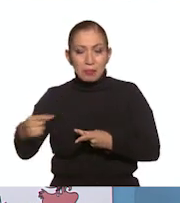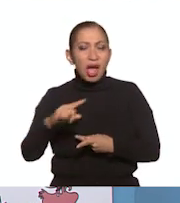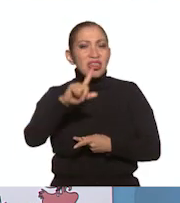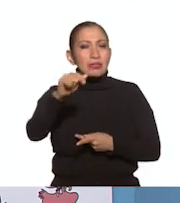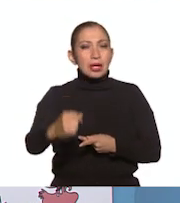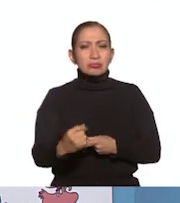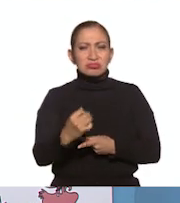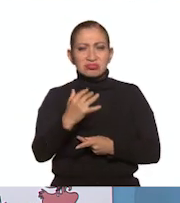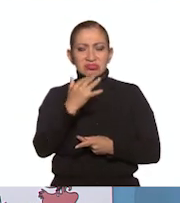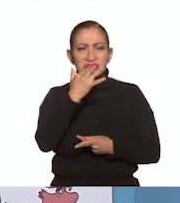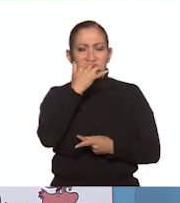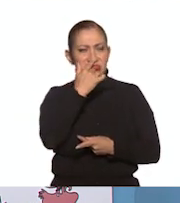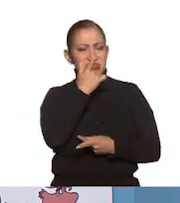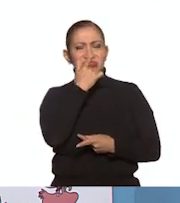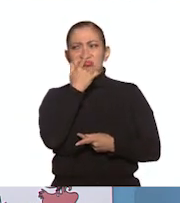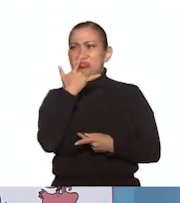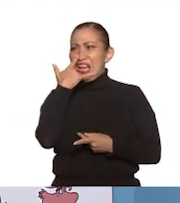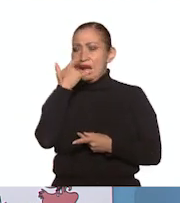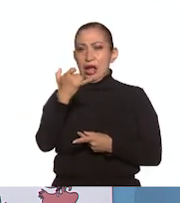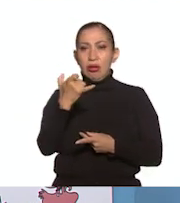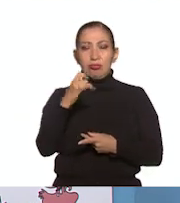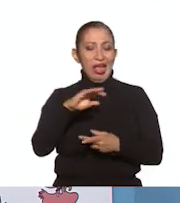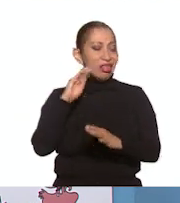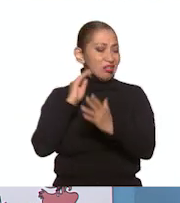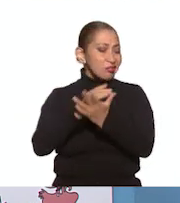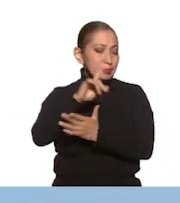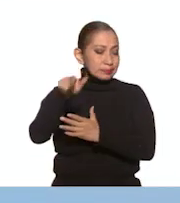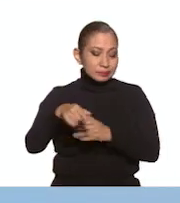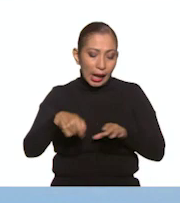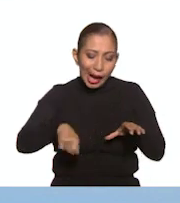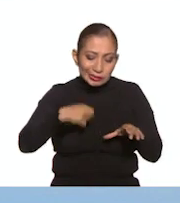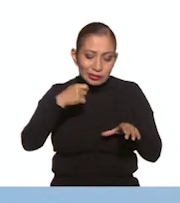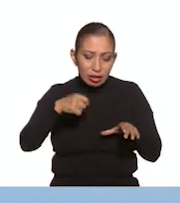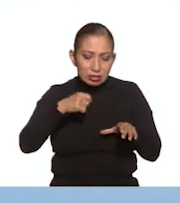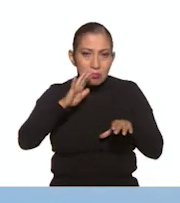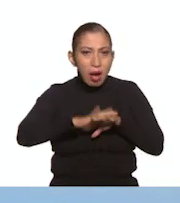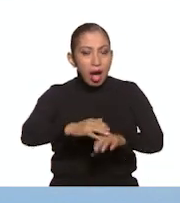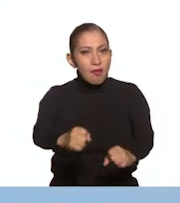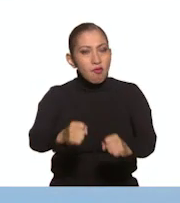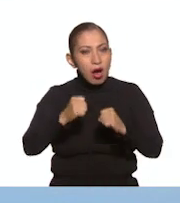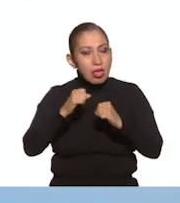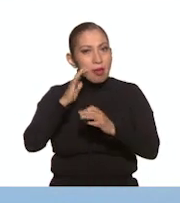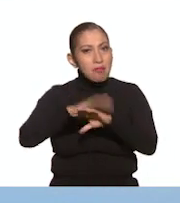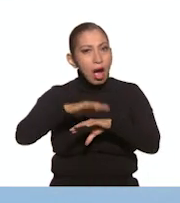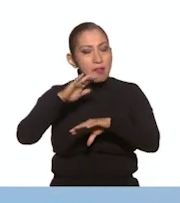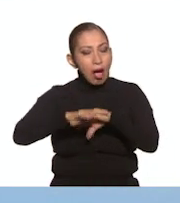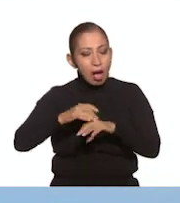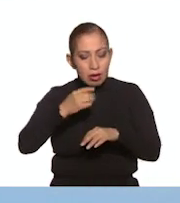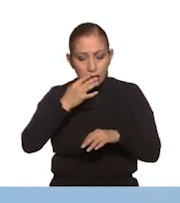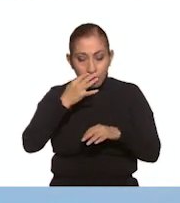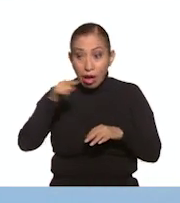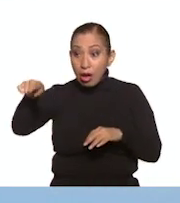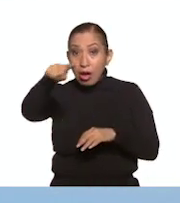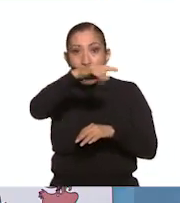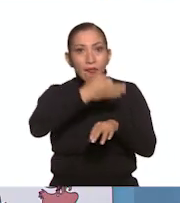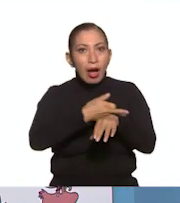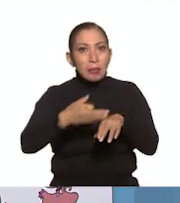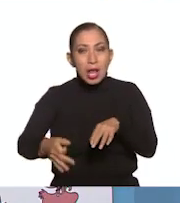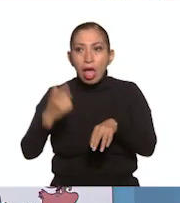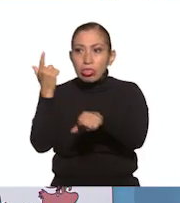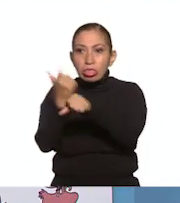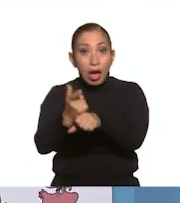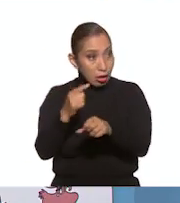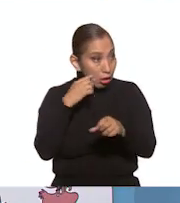olor muy raro. Al principio lo dejé pasar, pero cada vez era más fuerte, tanto que toda mi familia lo